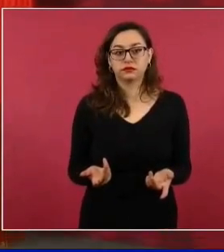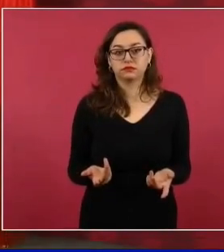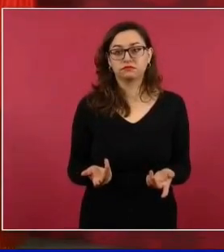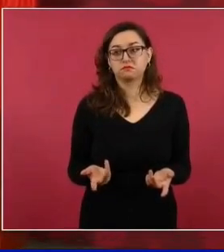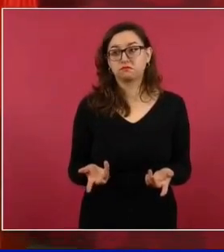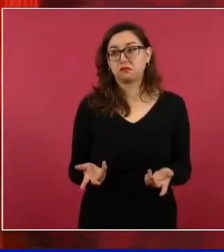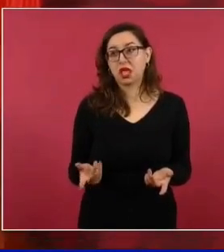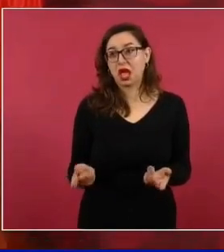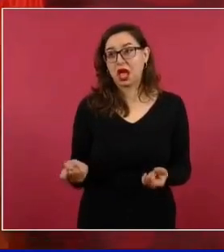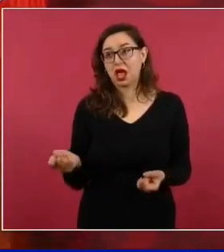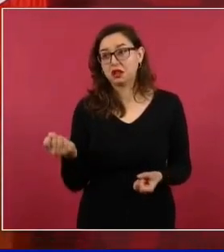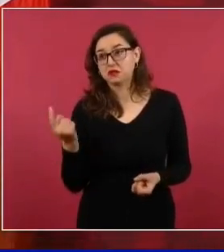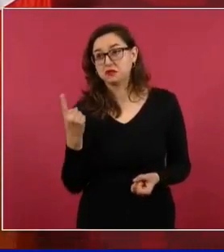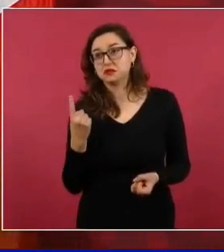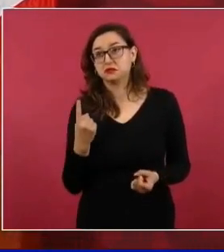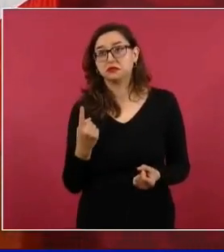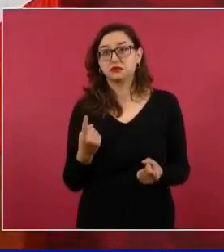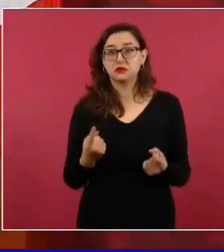técnicos